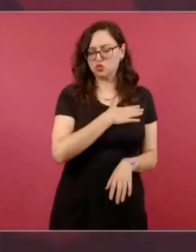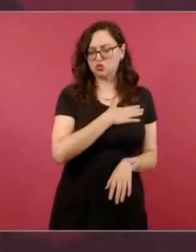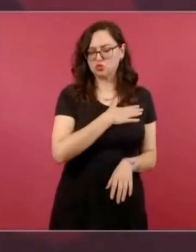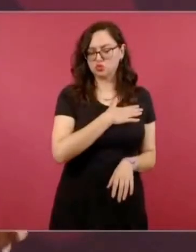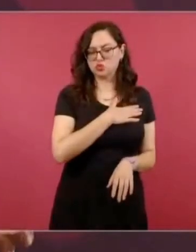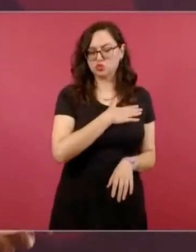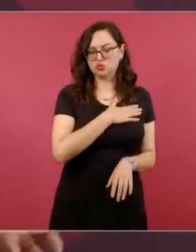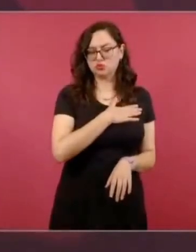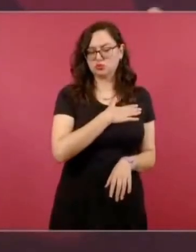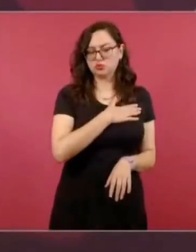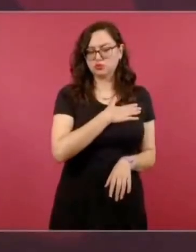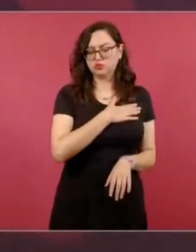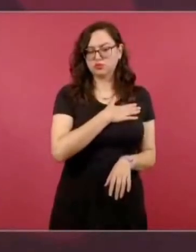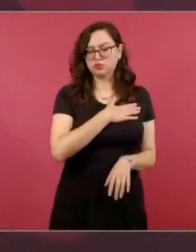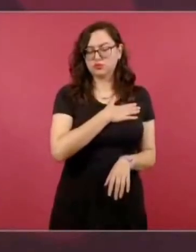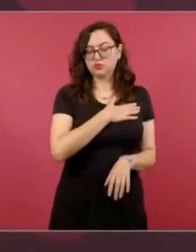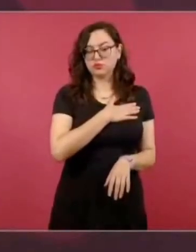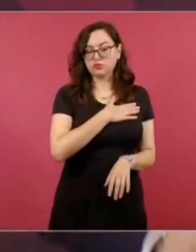pues